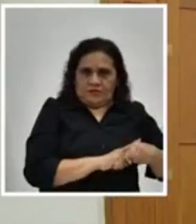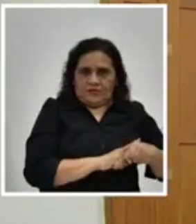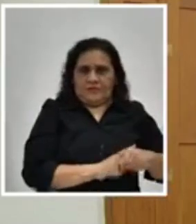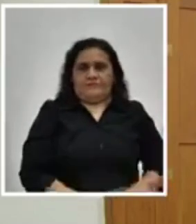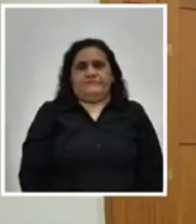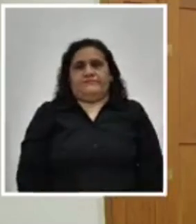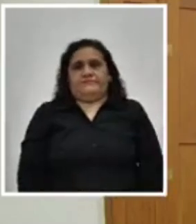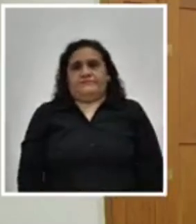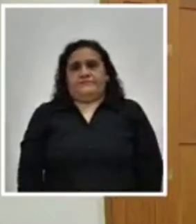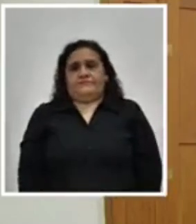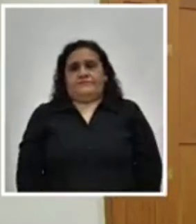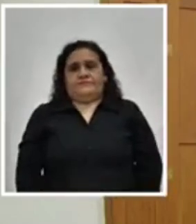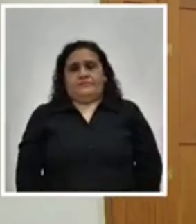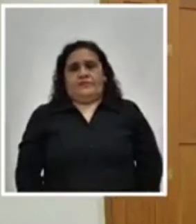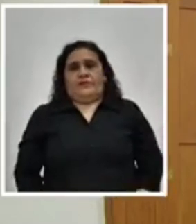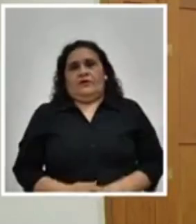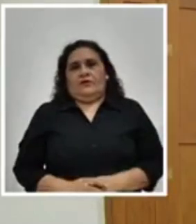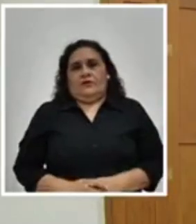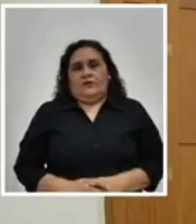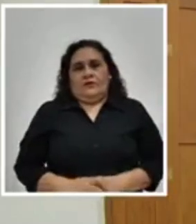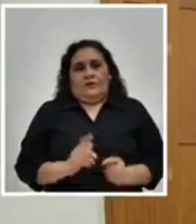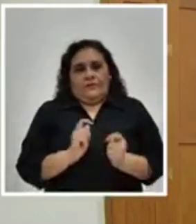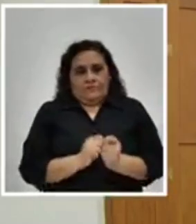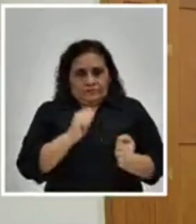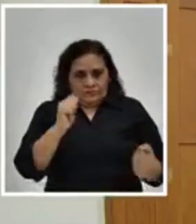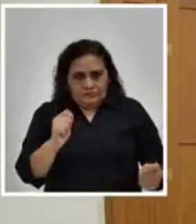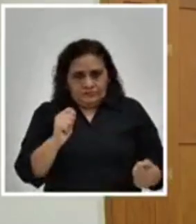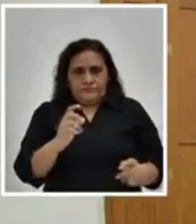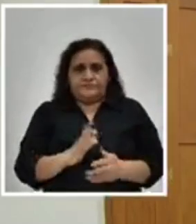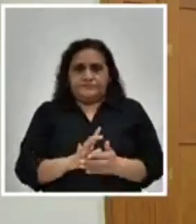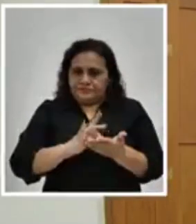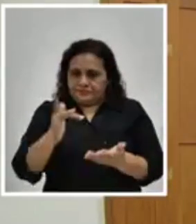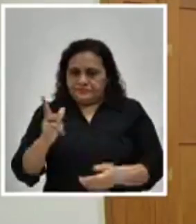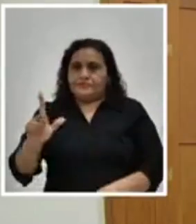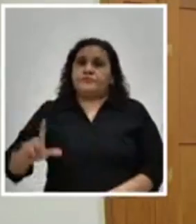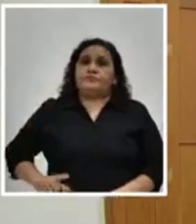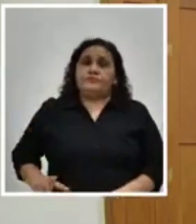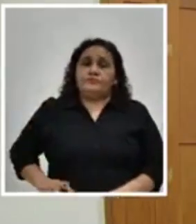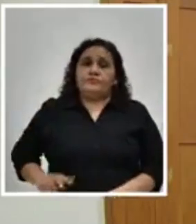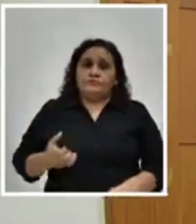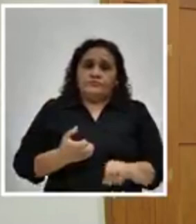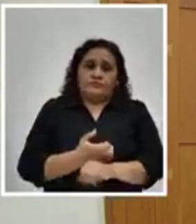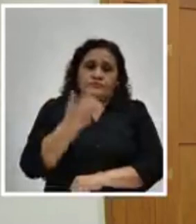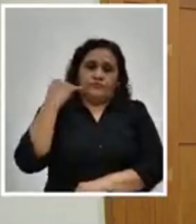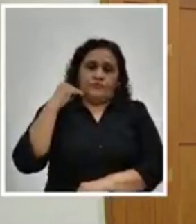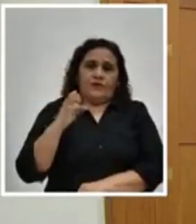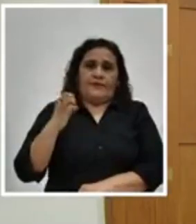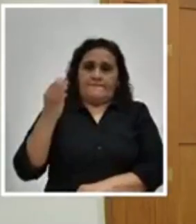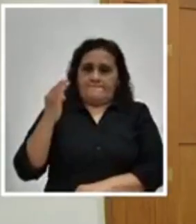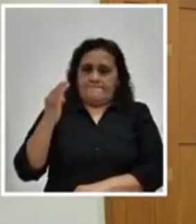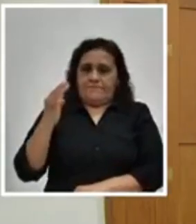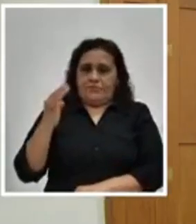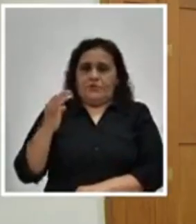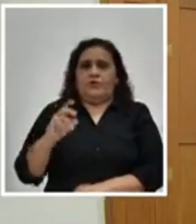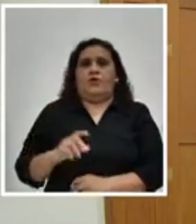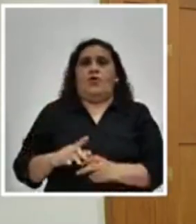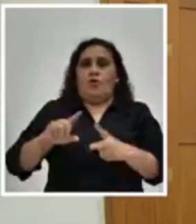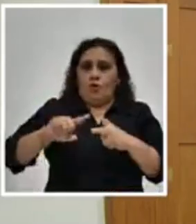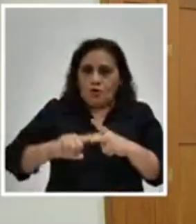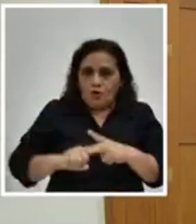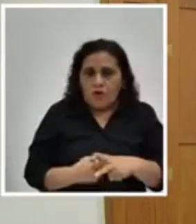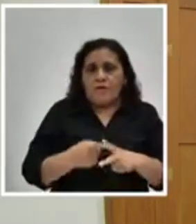transporte, y gracias a las gestiones del apoyo del Gobierno del Estado, en el mes de mayo entró en